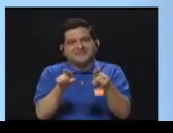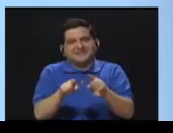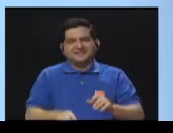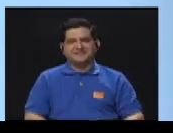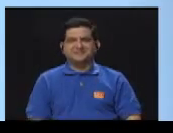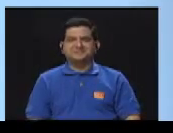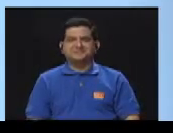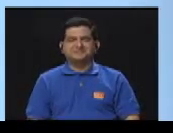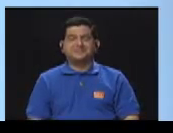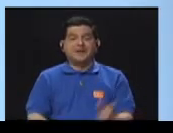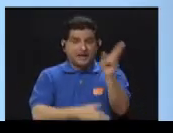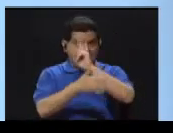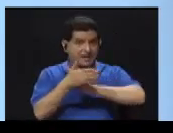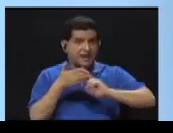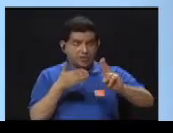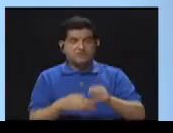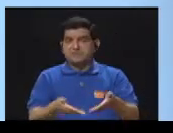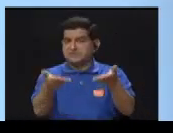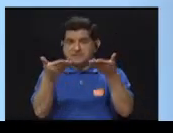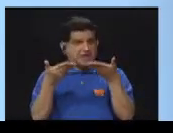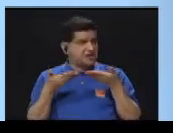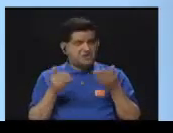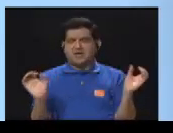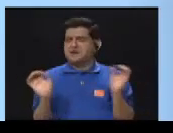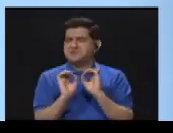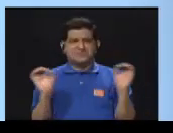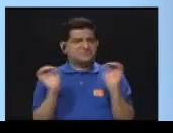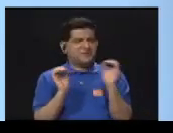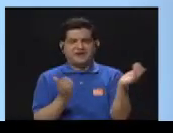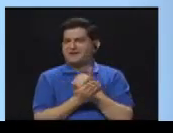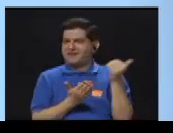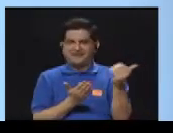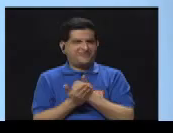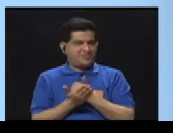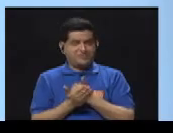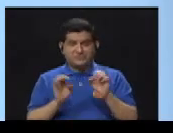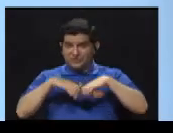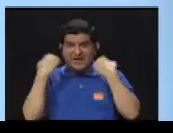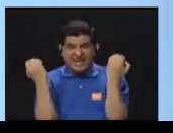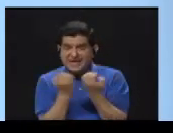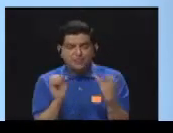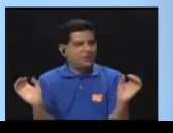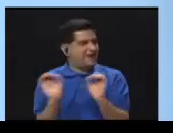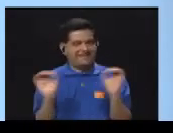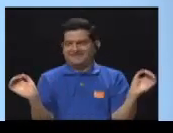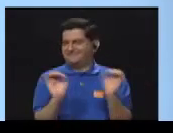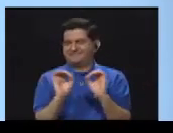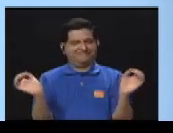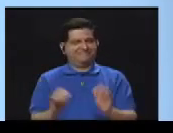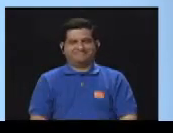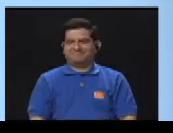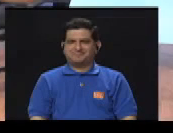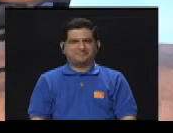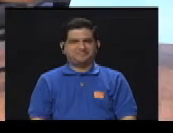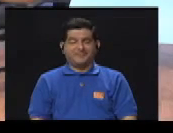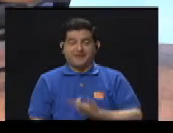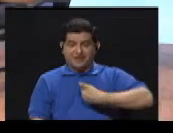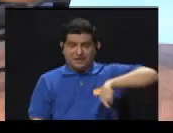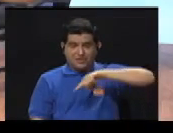porque, digamos, la universidad no nos dio ningún tipo de recurso. ¿El equipo, por ejemplo? Nada. No,